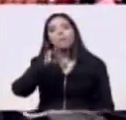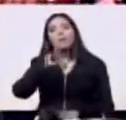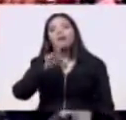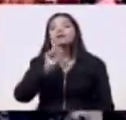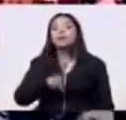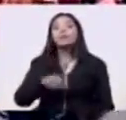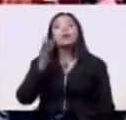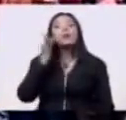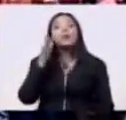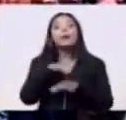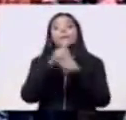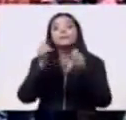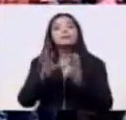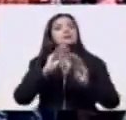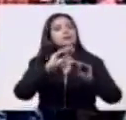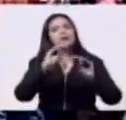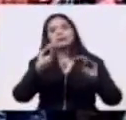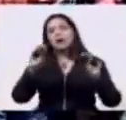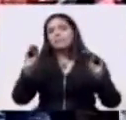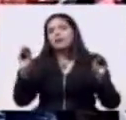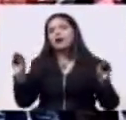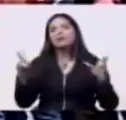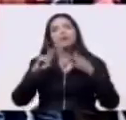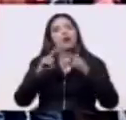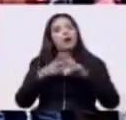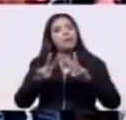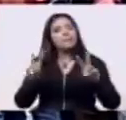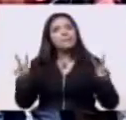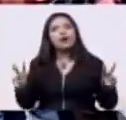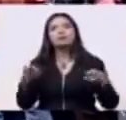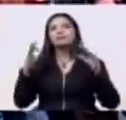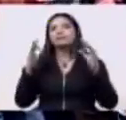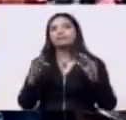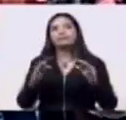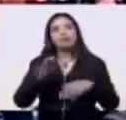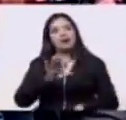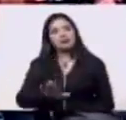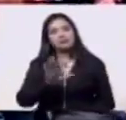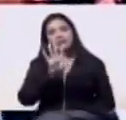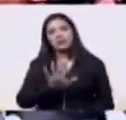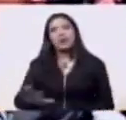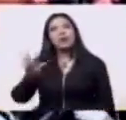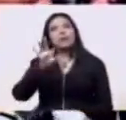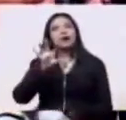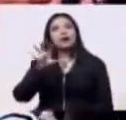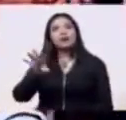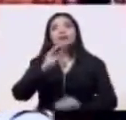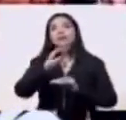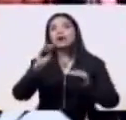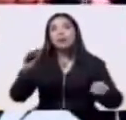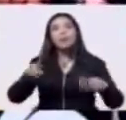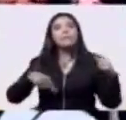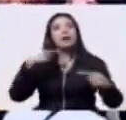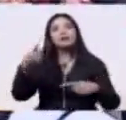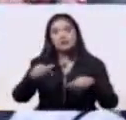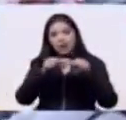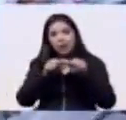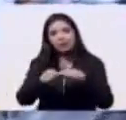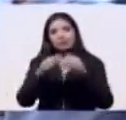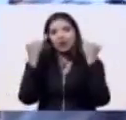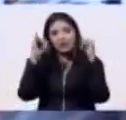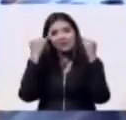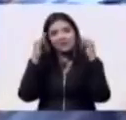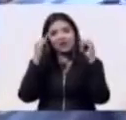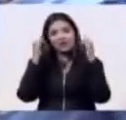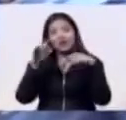ministra llamando a esa paz que constituye nuestro país. Se llamó mañana, continúa esta festividad, el